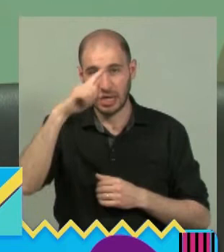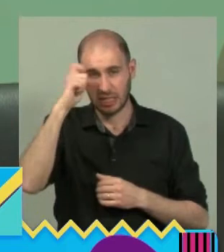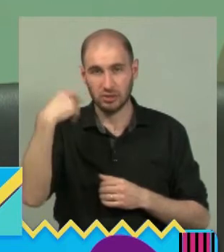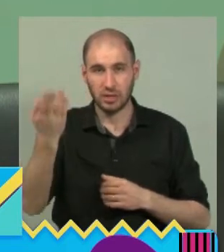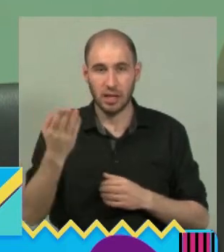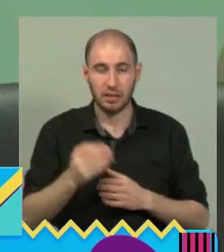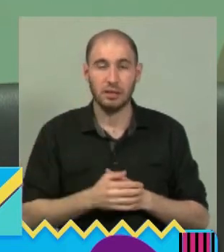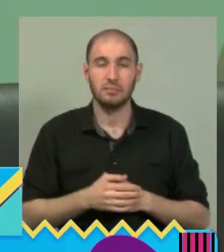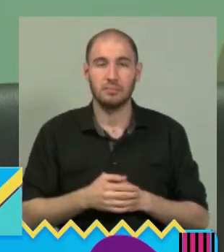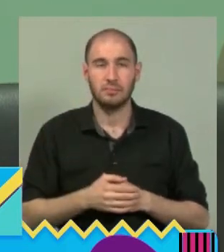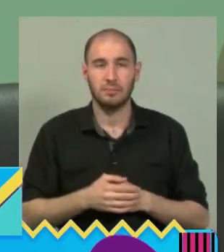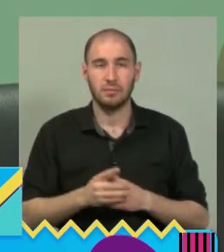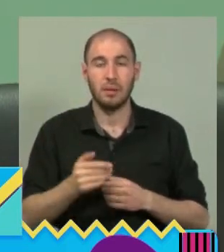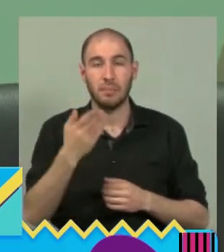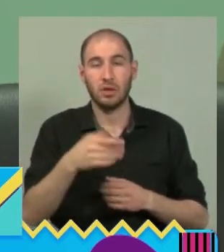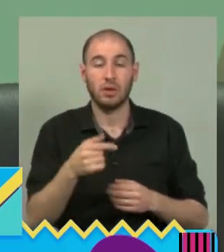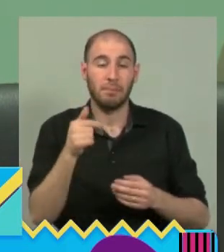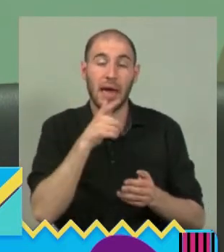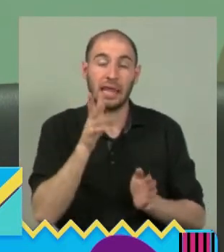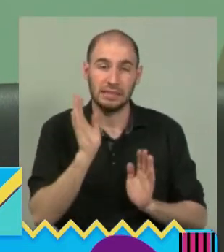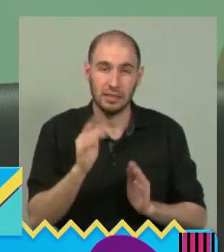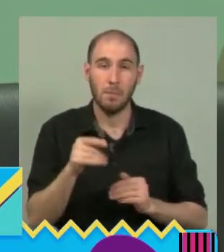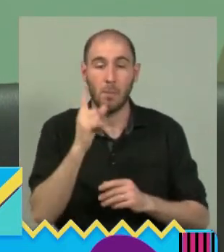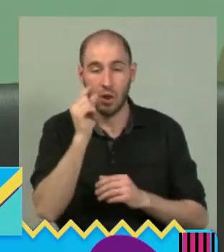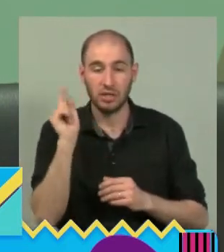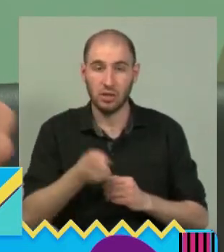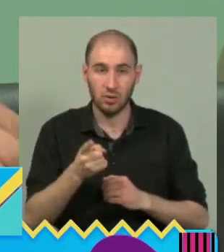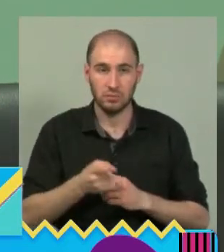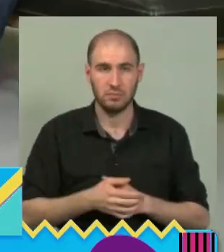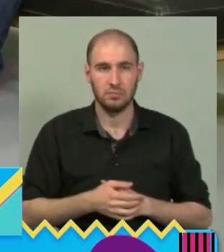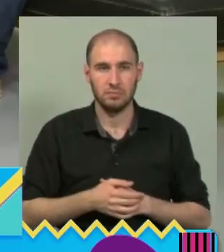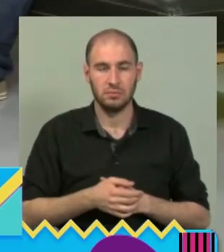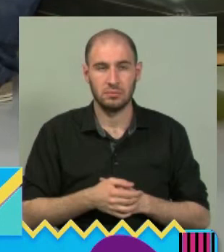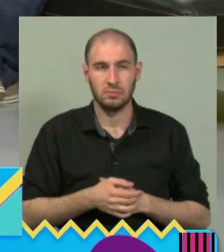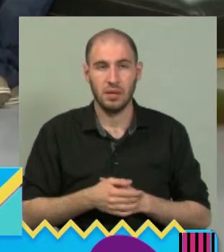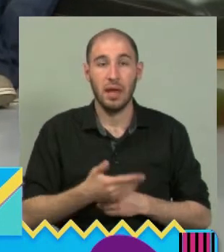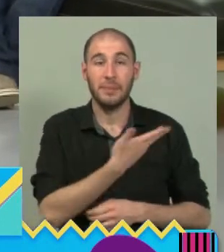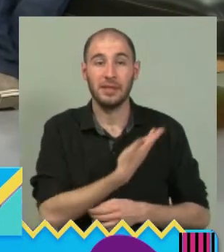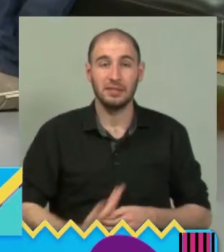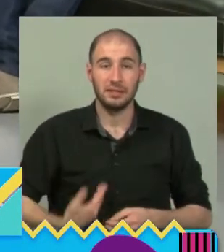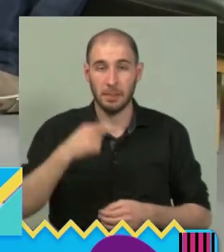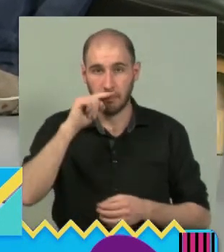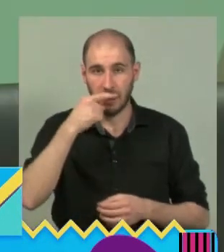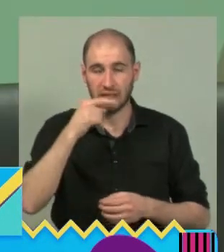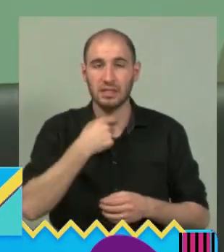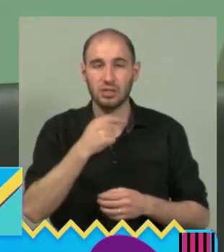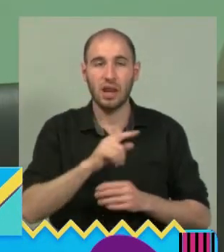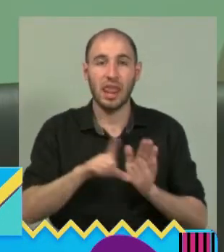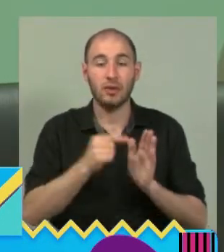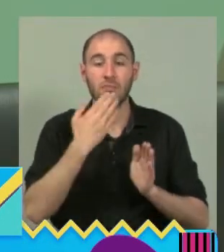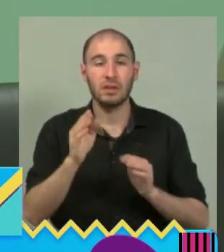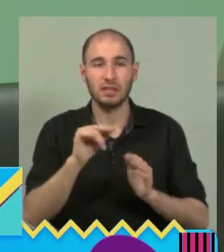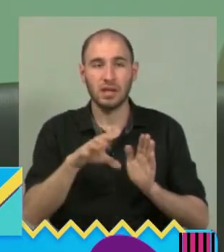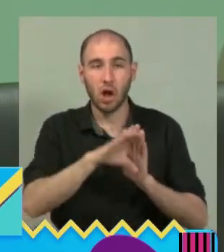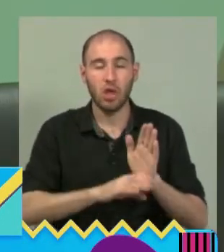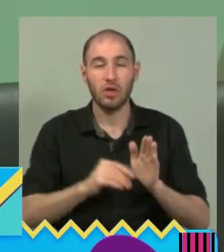extranjeras que nos condicionan y que los condicionan aparentemente a nuestros políticos. El presidente Macri no quiere hacer cumplir la ley. El